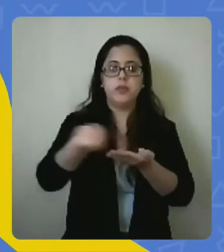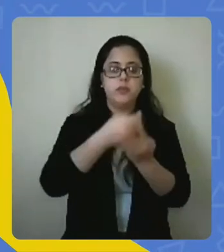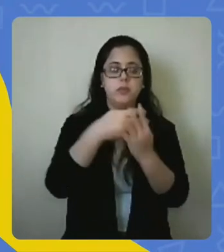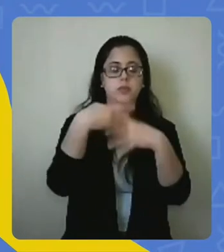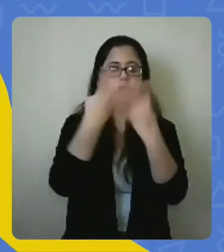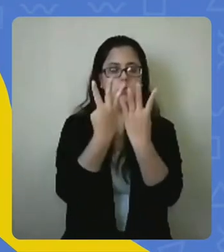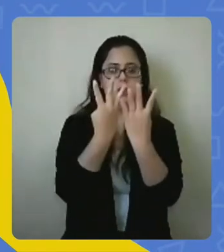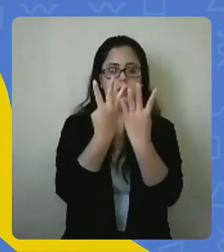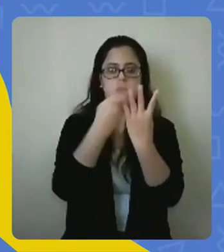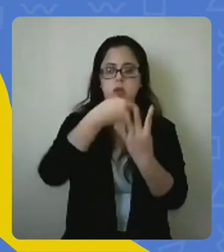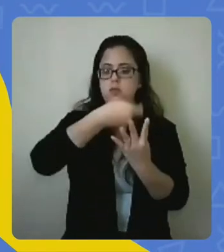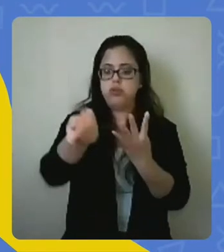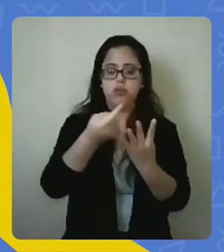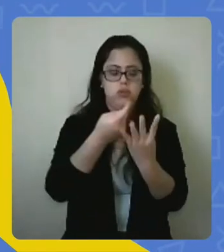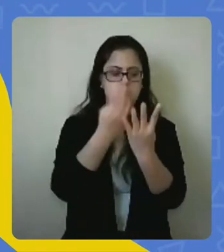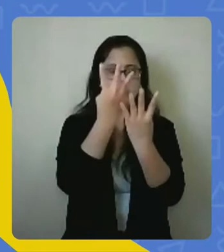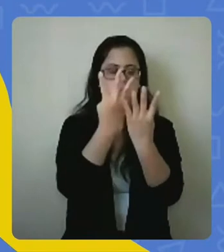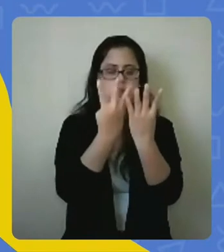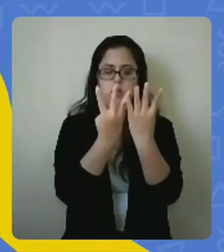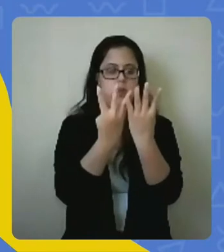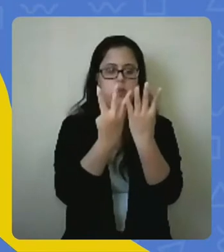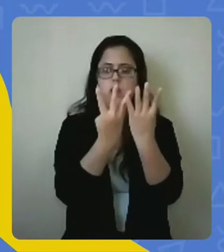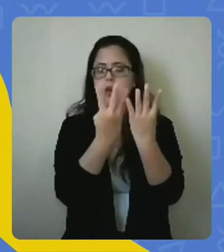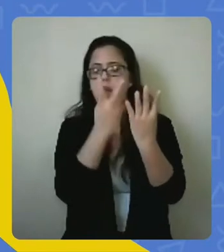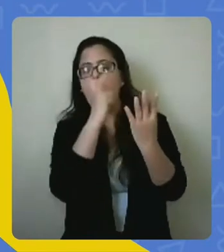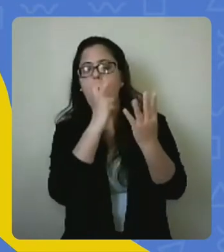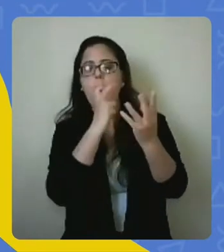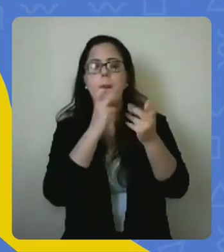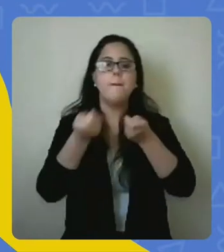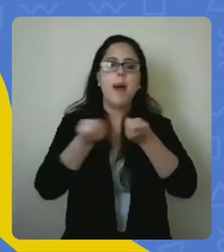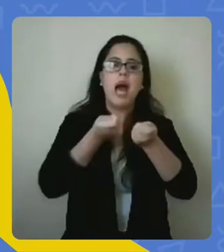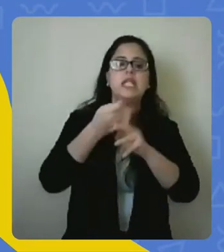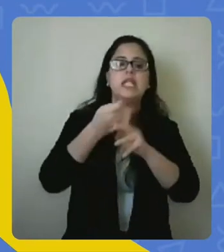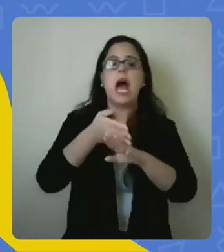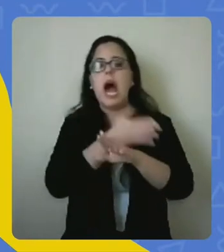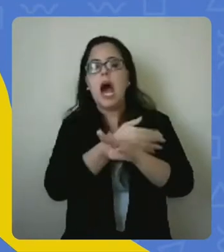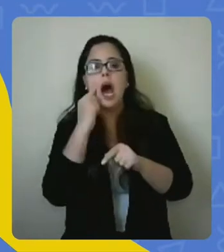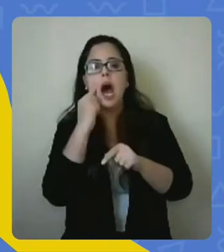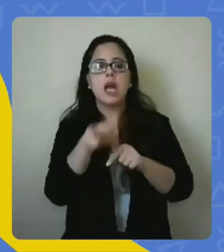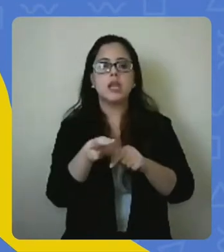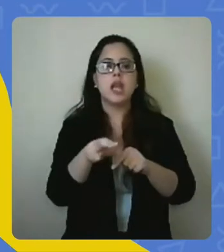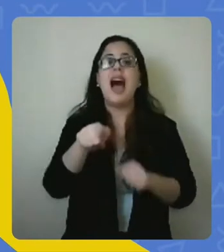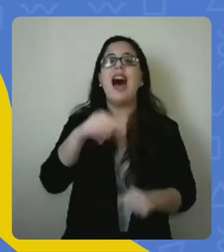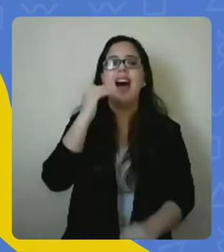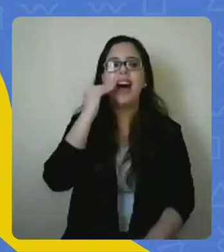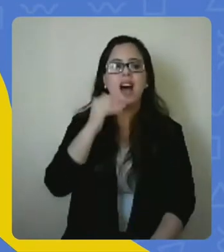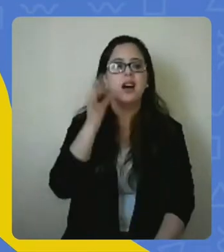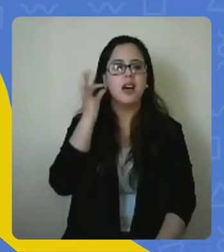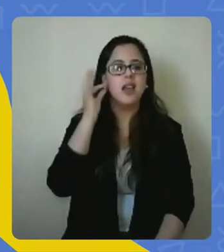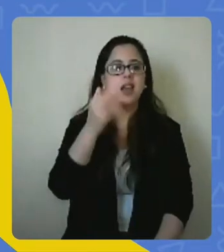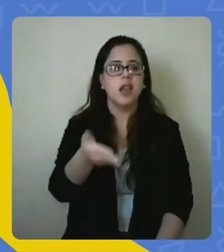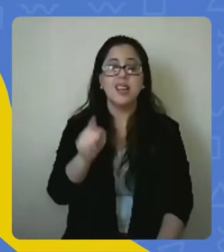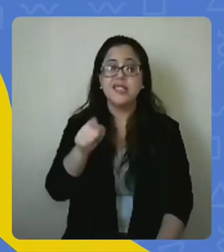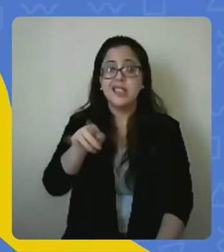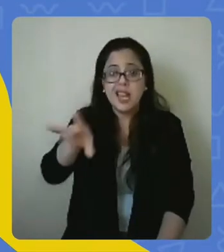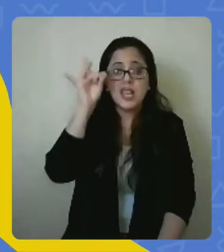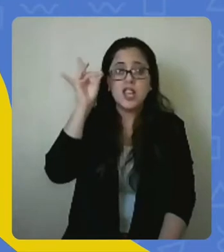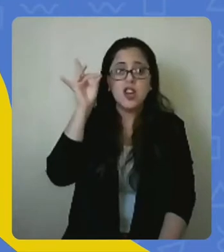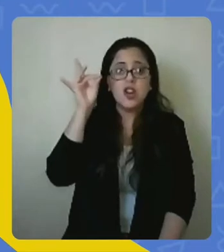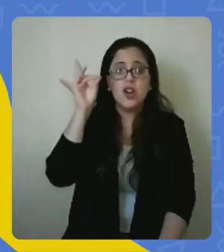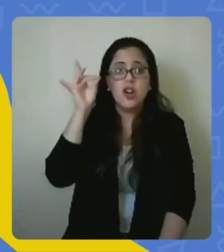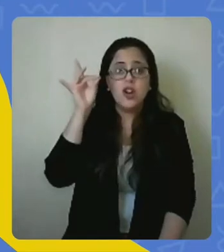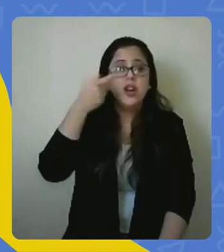anterior. Muy bien. Muy bien. En ese caso, ella eligió conciencia silábica. Gato,